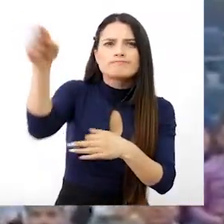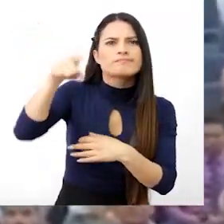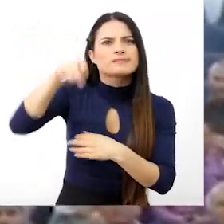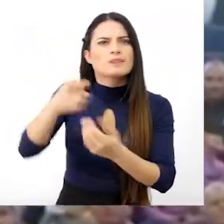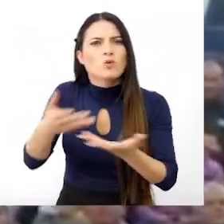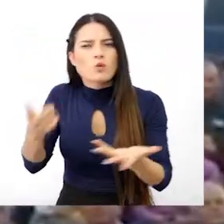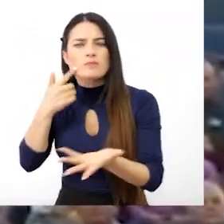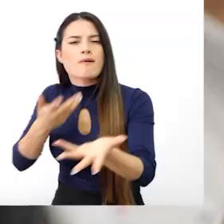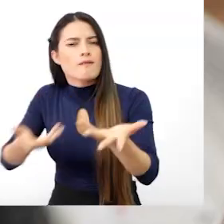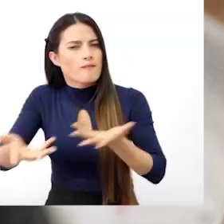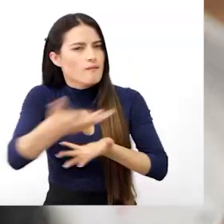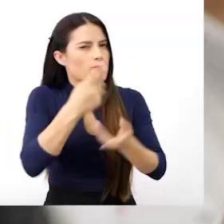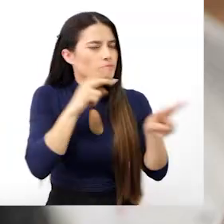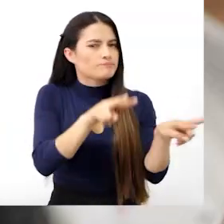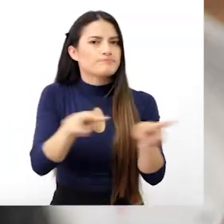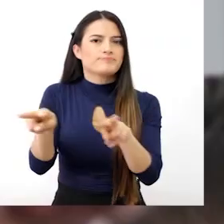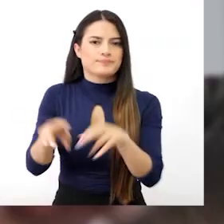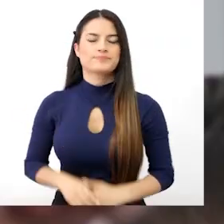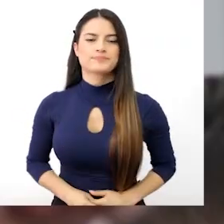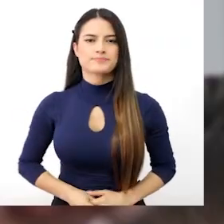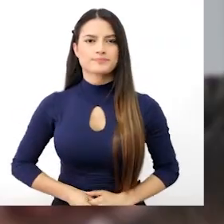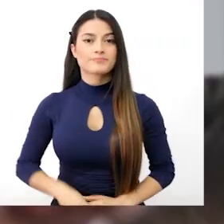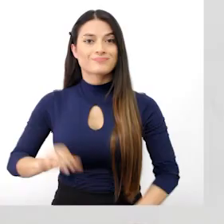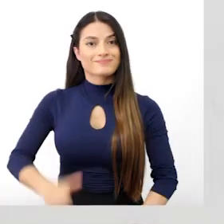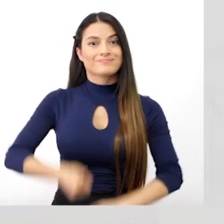en vías terciarias.